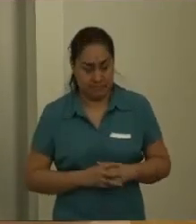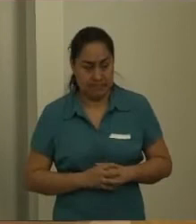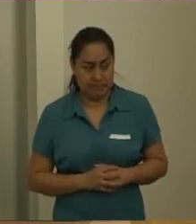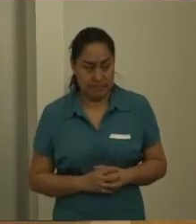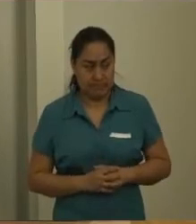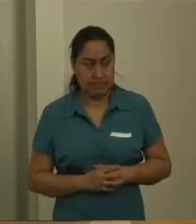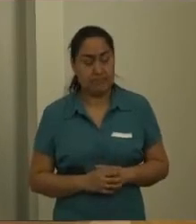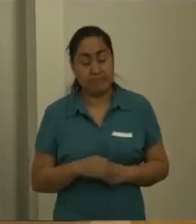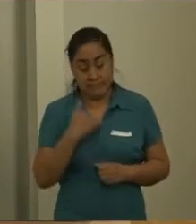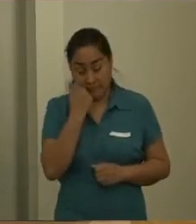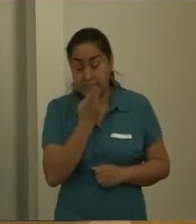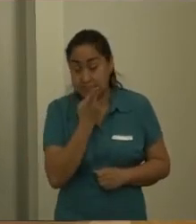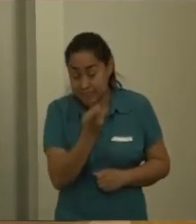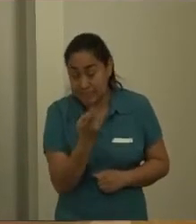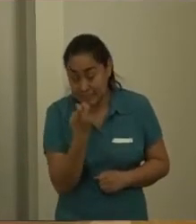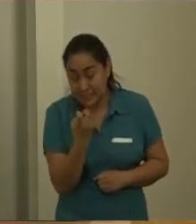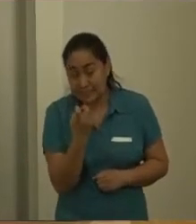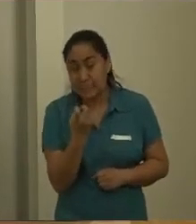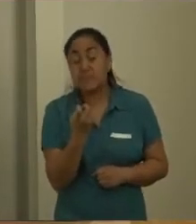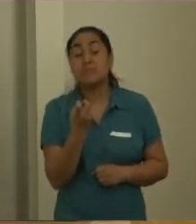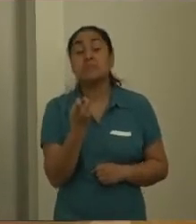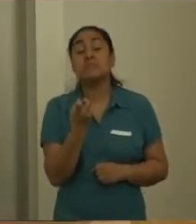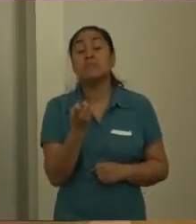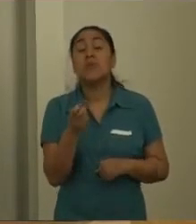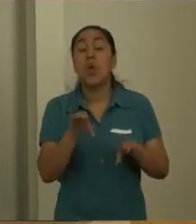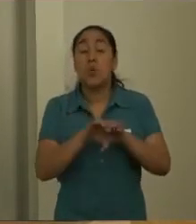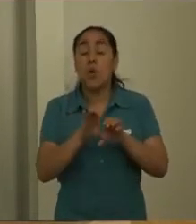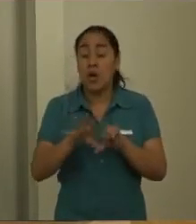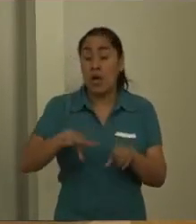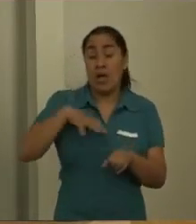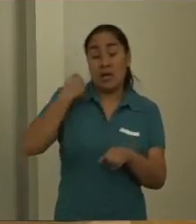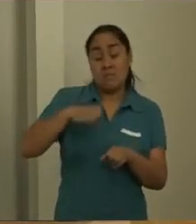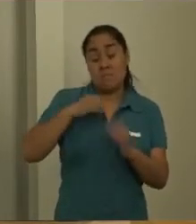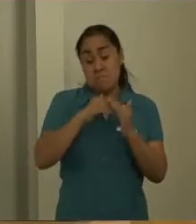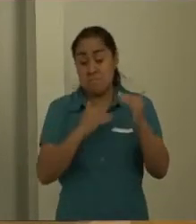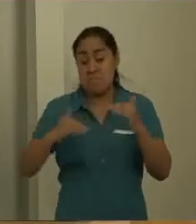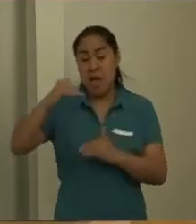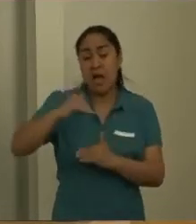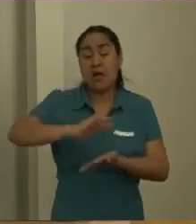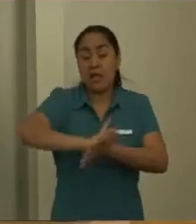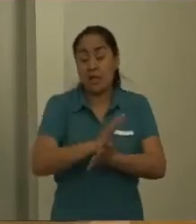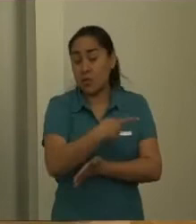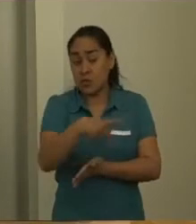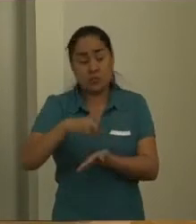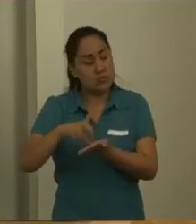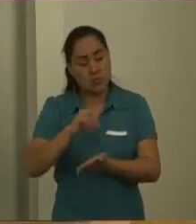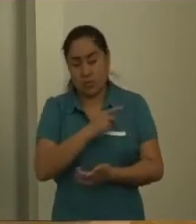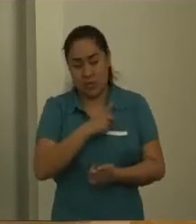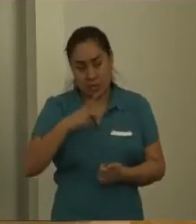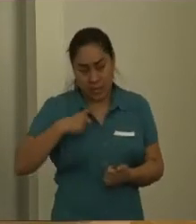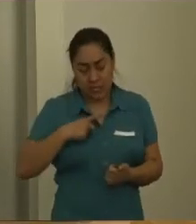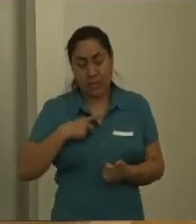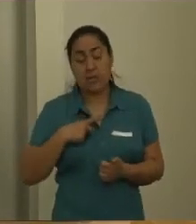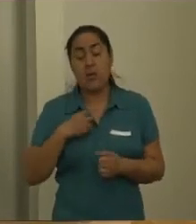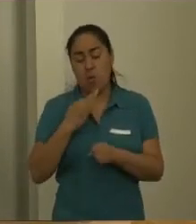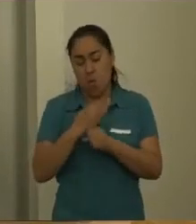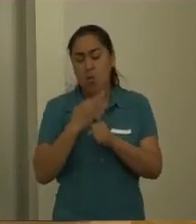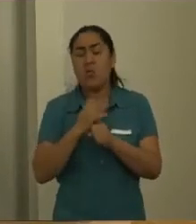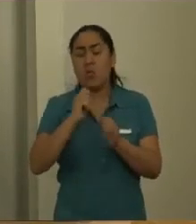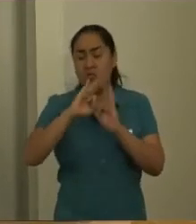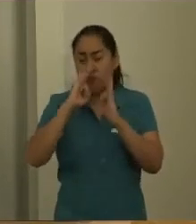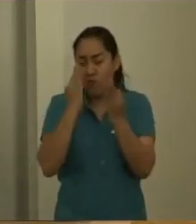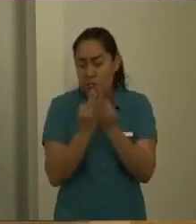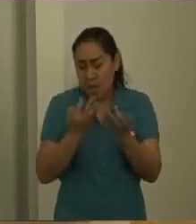eso significa que yo no puede darse por encima de sus derechos y prioridades y un modelo sustentable